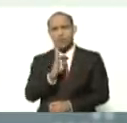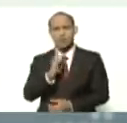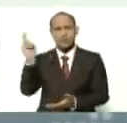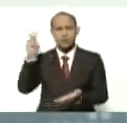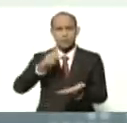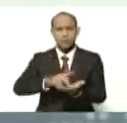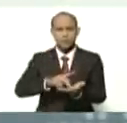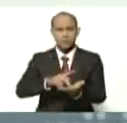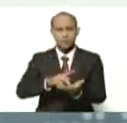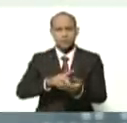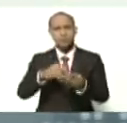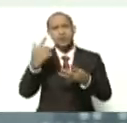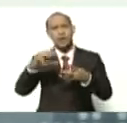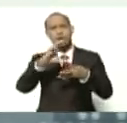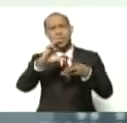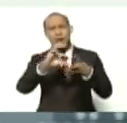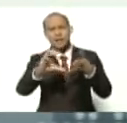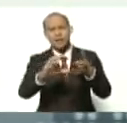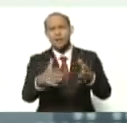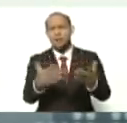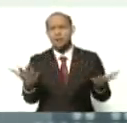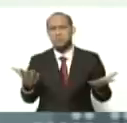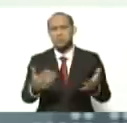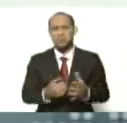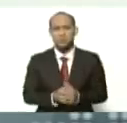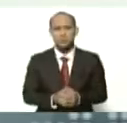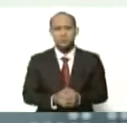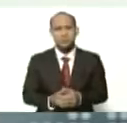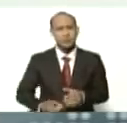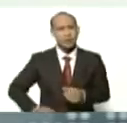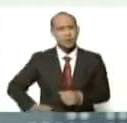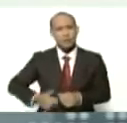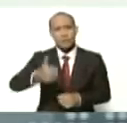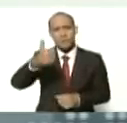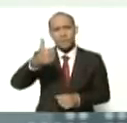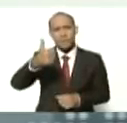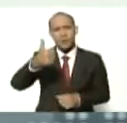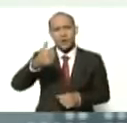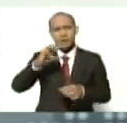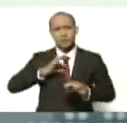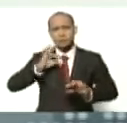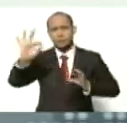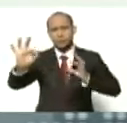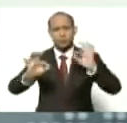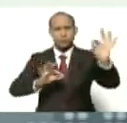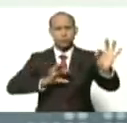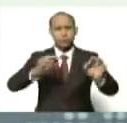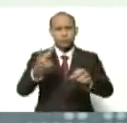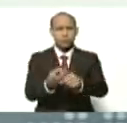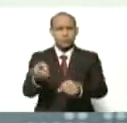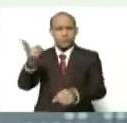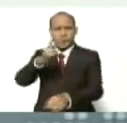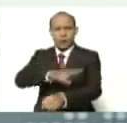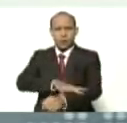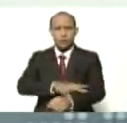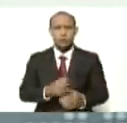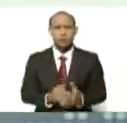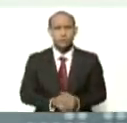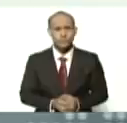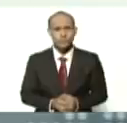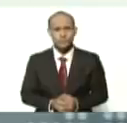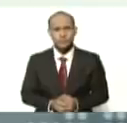tiene la característica de que es mas contagiante mas